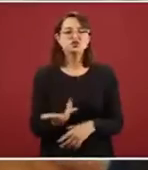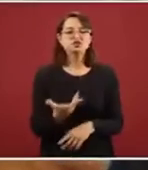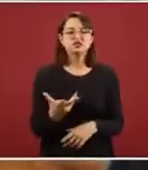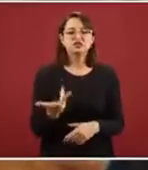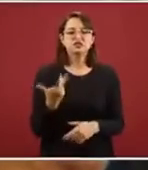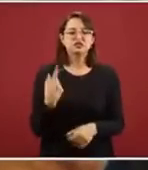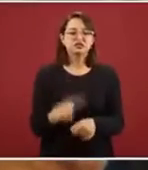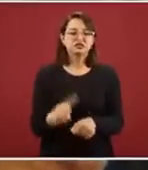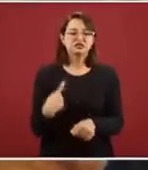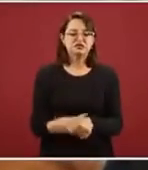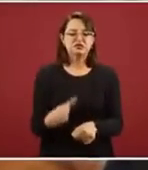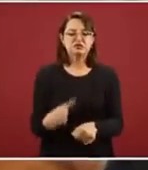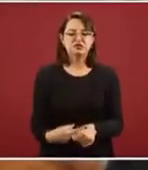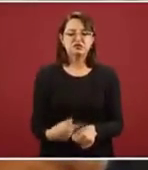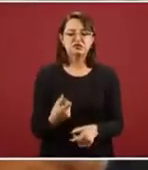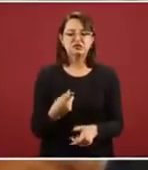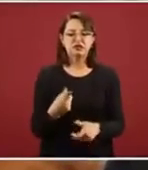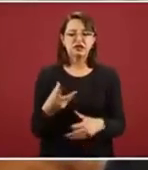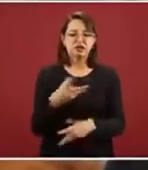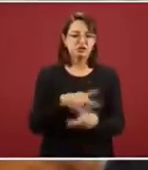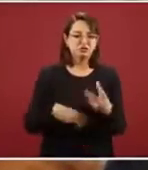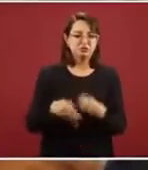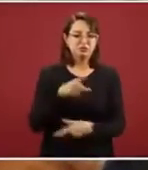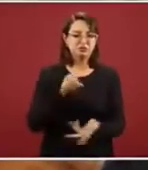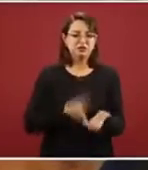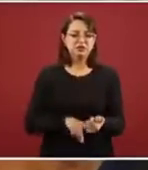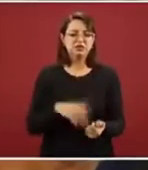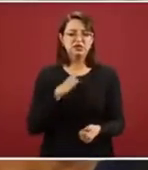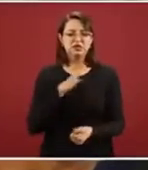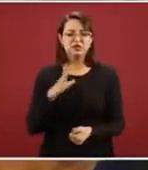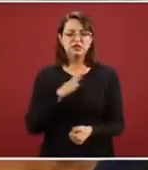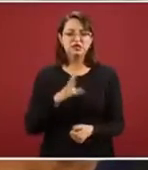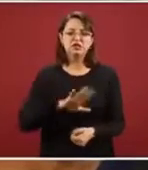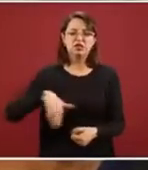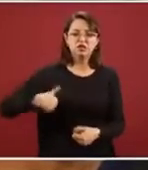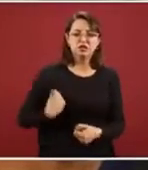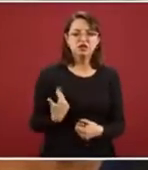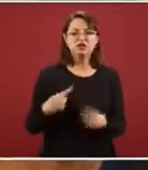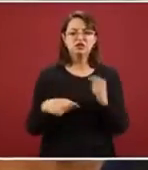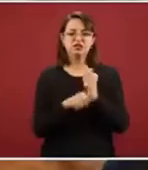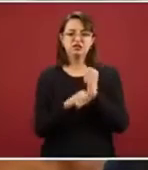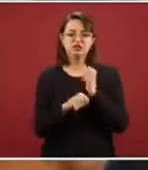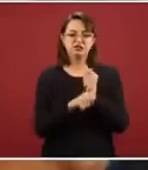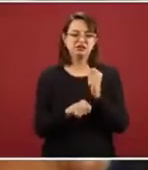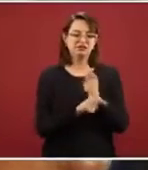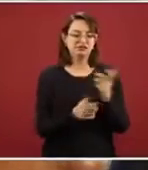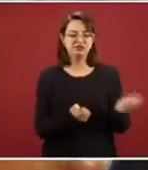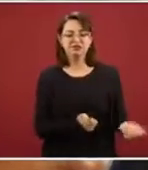los desechos tóxicos que genera el mercado interno en materia de almacén, transporte,